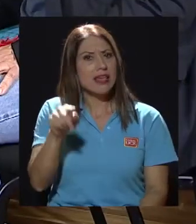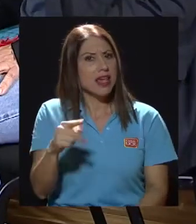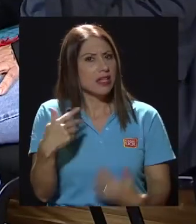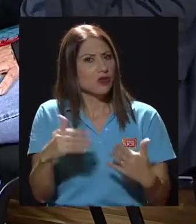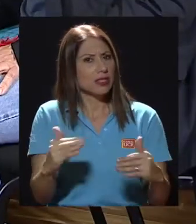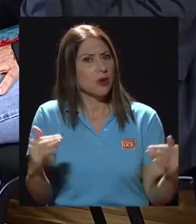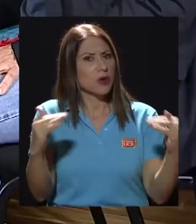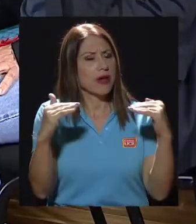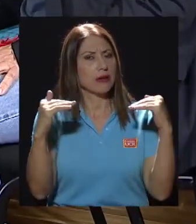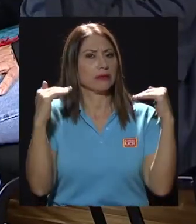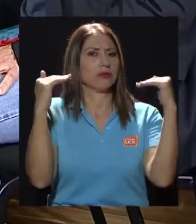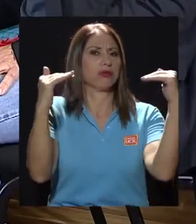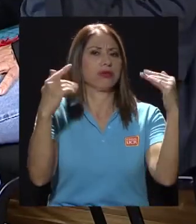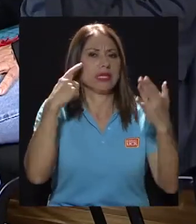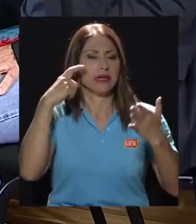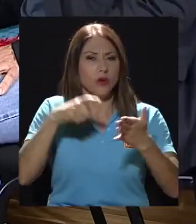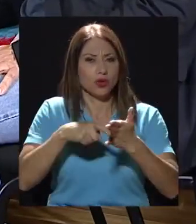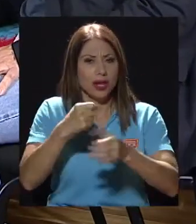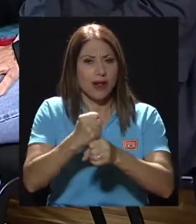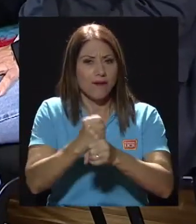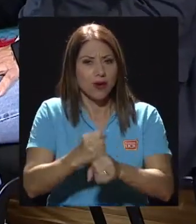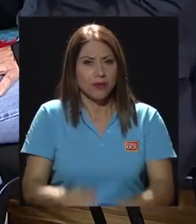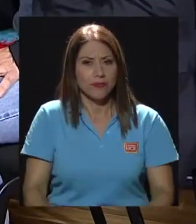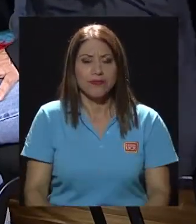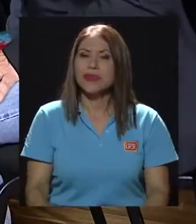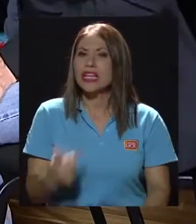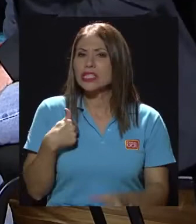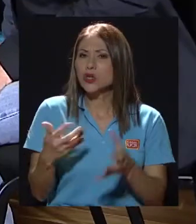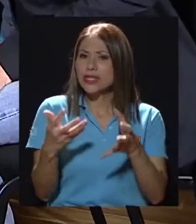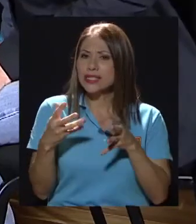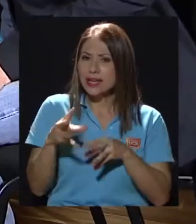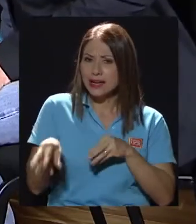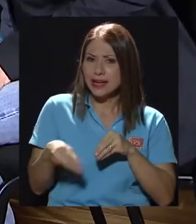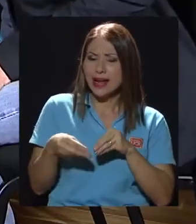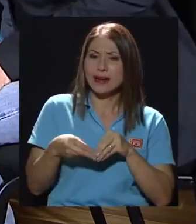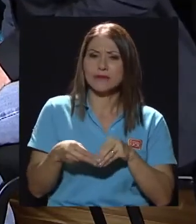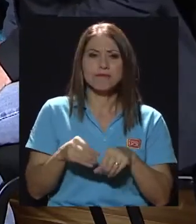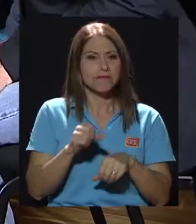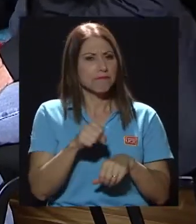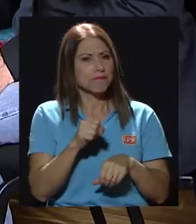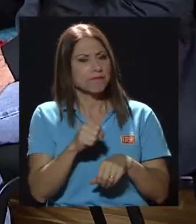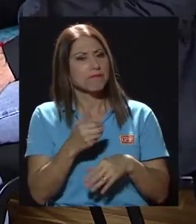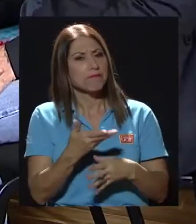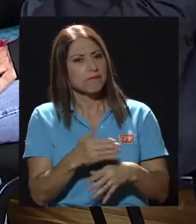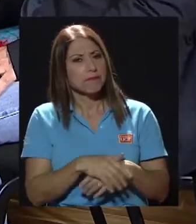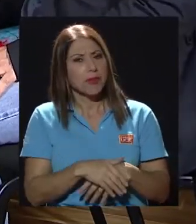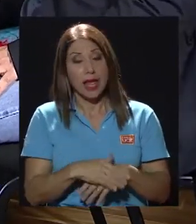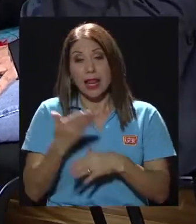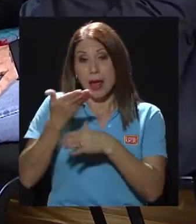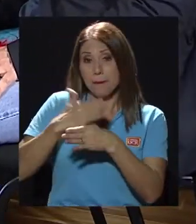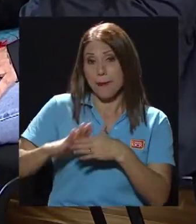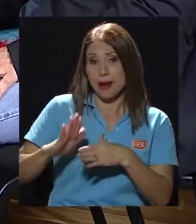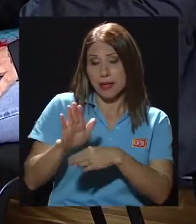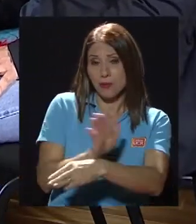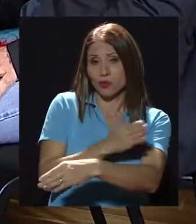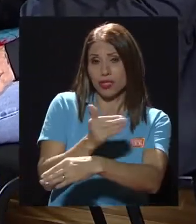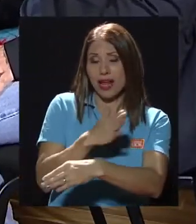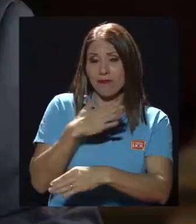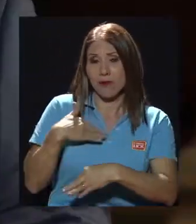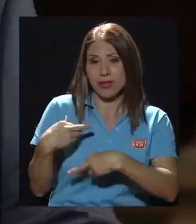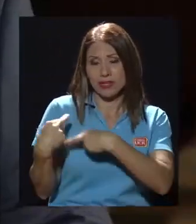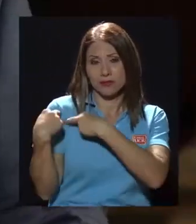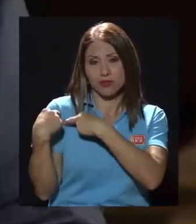en los más altos estándares, les reconoce esa labor. Yo quisiera, Amaro, tal vez agregar un poco sobre ese tema, porque la parte musical fue mi responsabilidad.